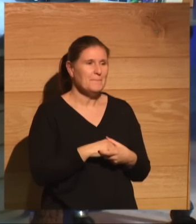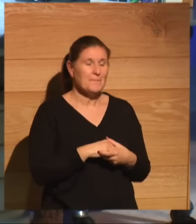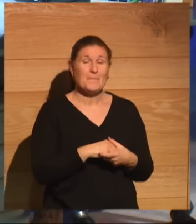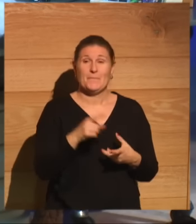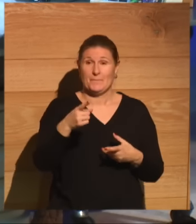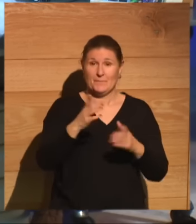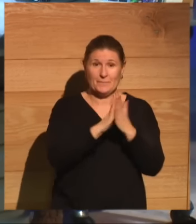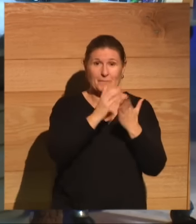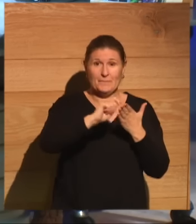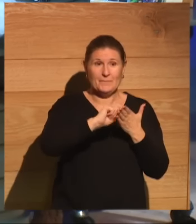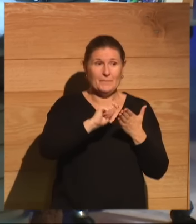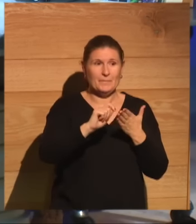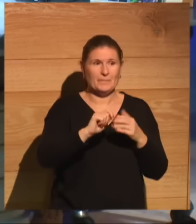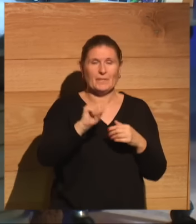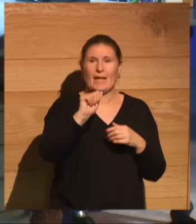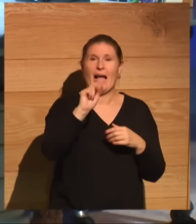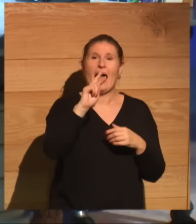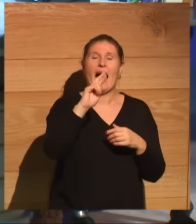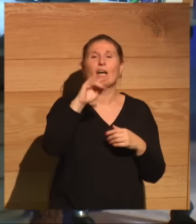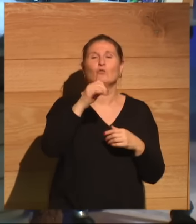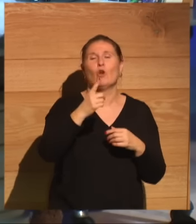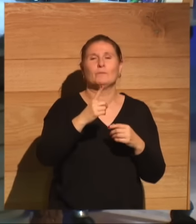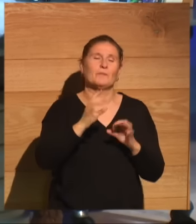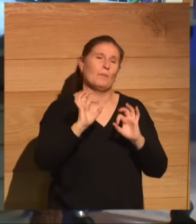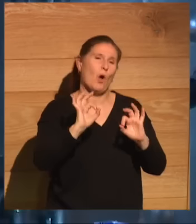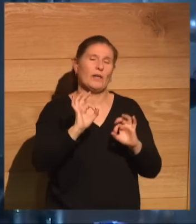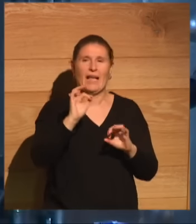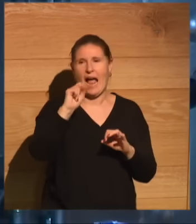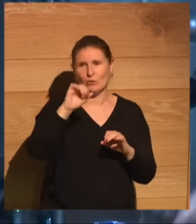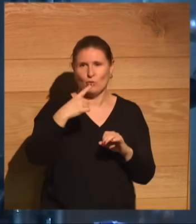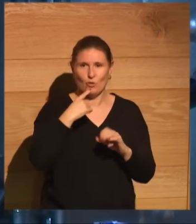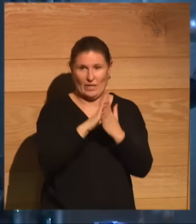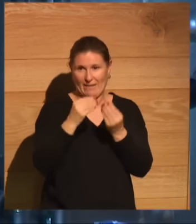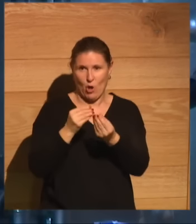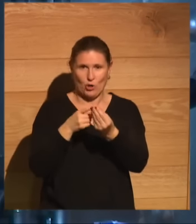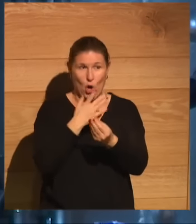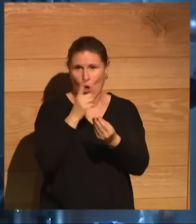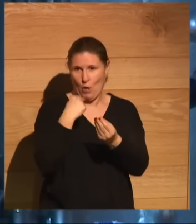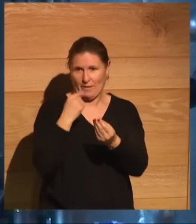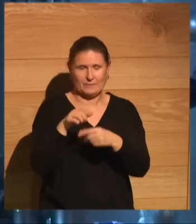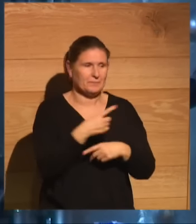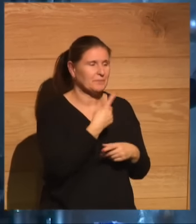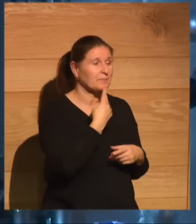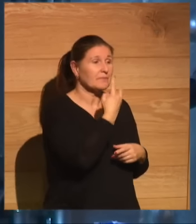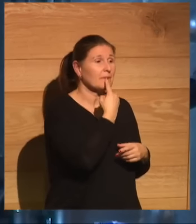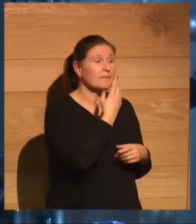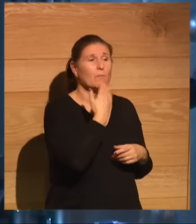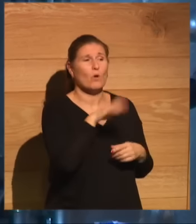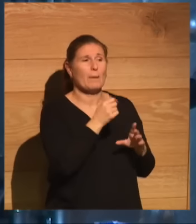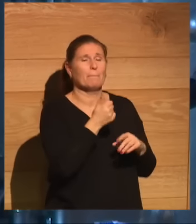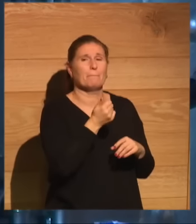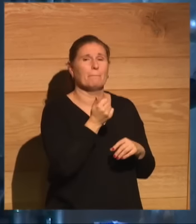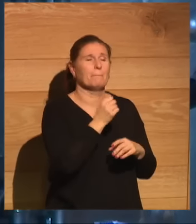Escribió en el libro... El Arturo por Arturo, sí, no os lo perdáis. Todas las librerías. Escribió en el libro Batman mola más que tú. No es mal título,